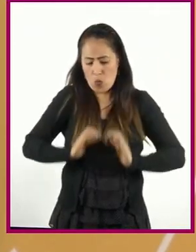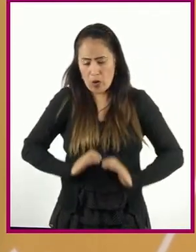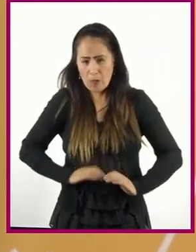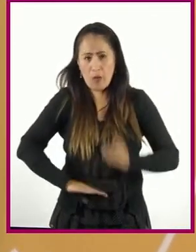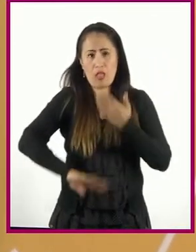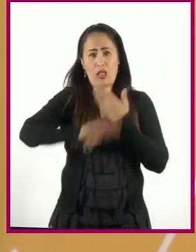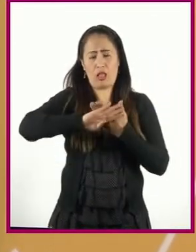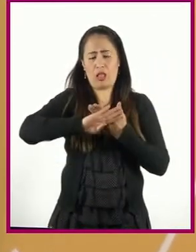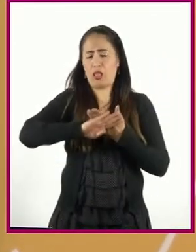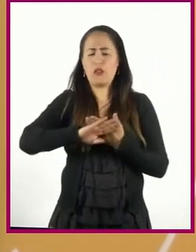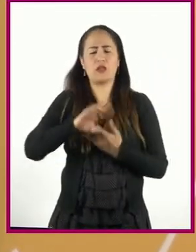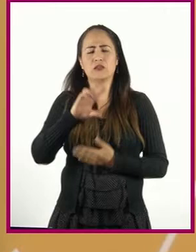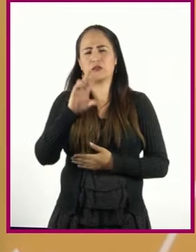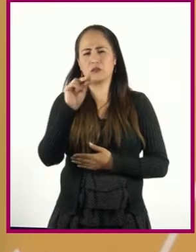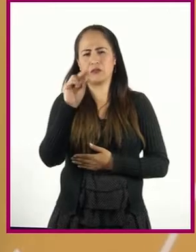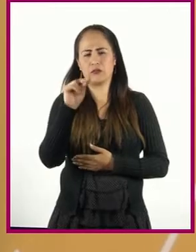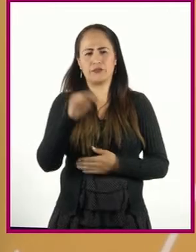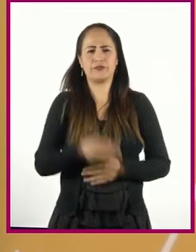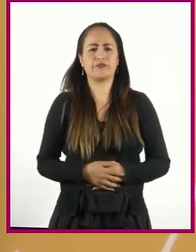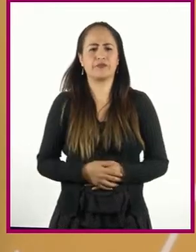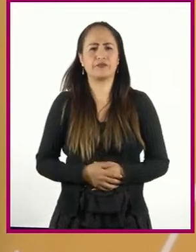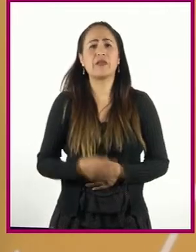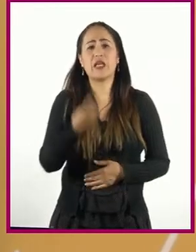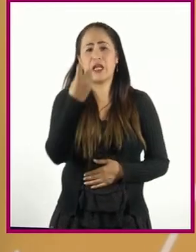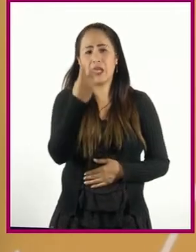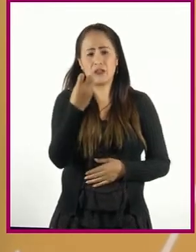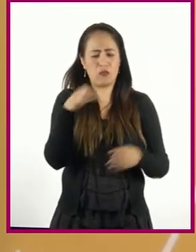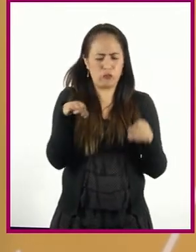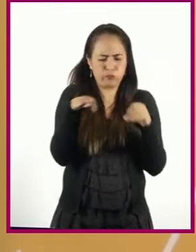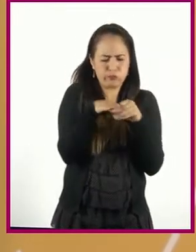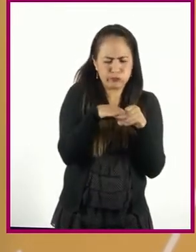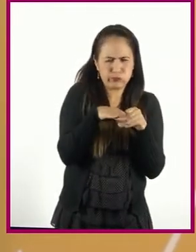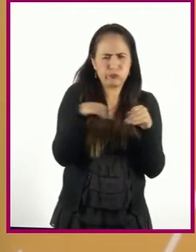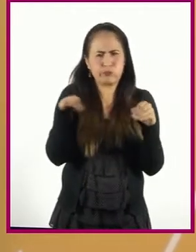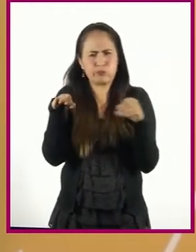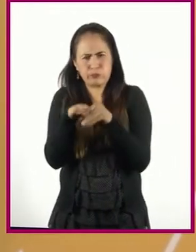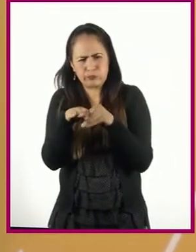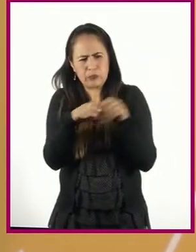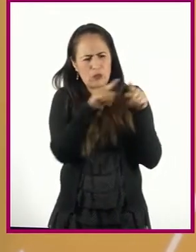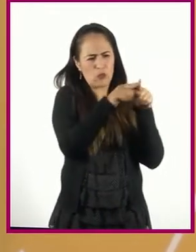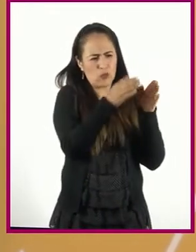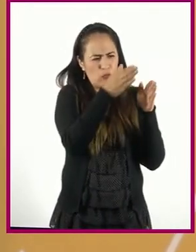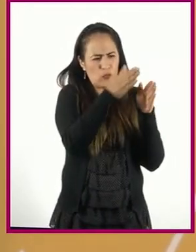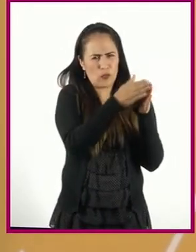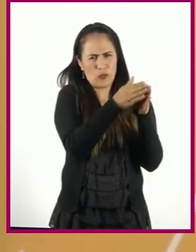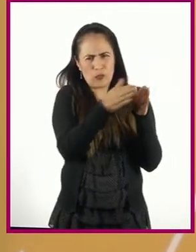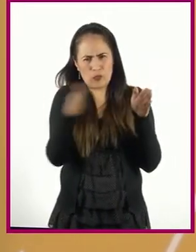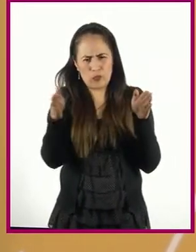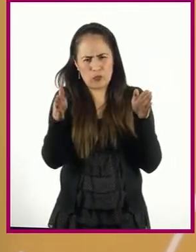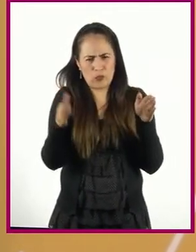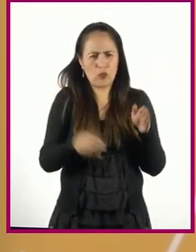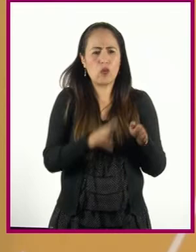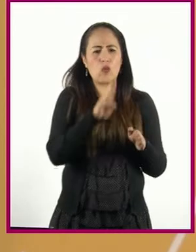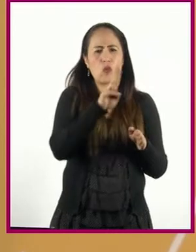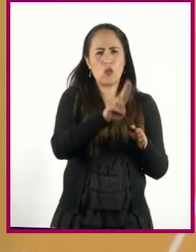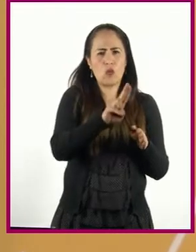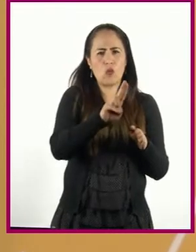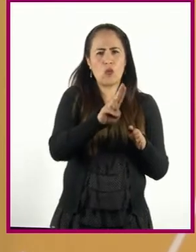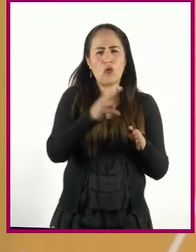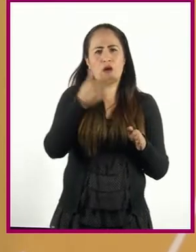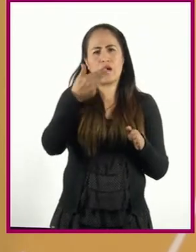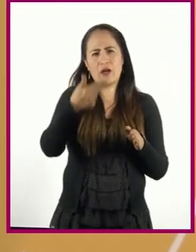las personas que lo utilicen. Estas frecuencias están en el intervalo de las ondas UHF,